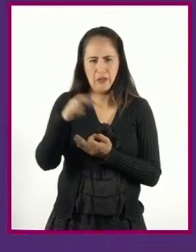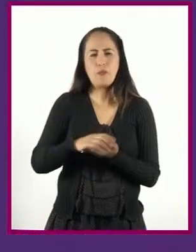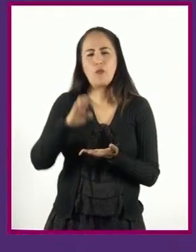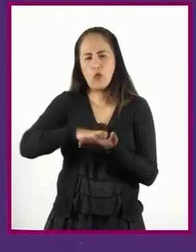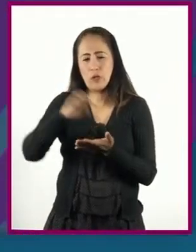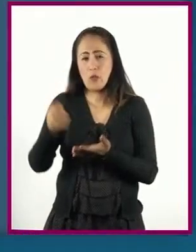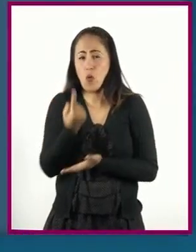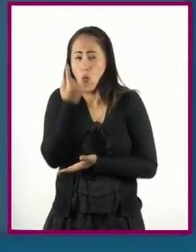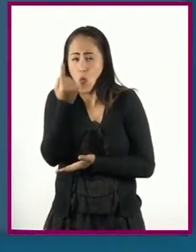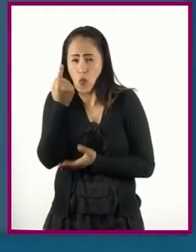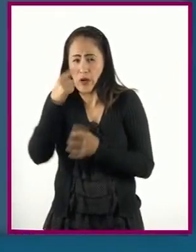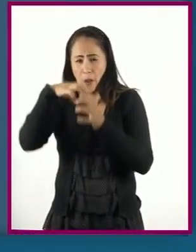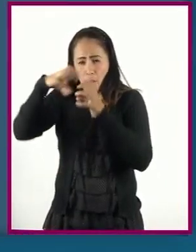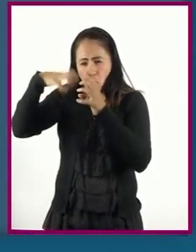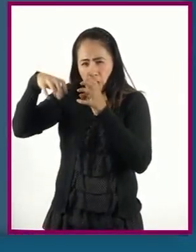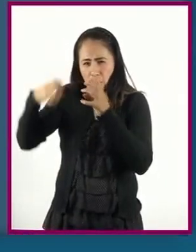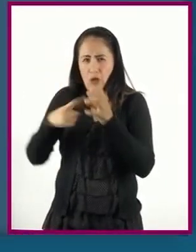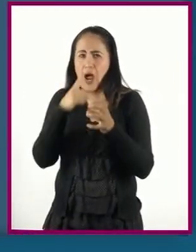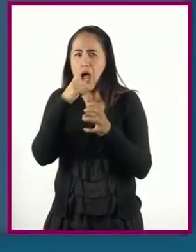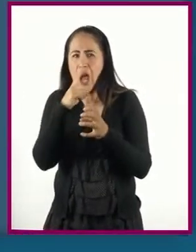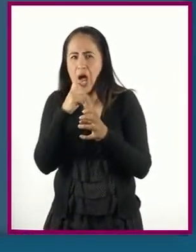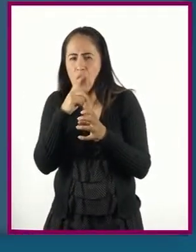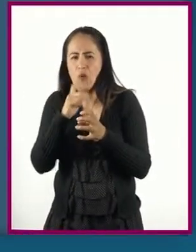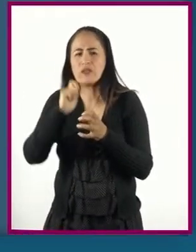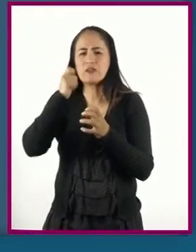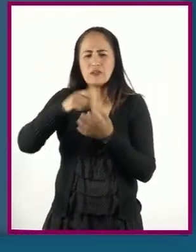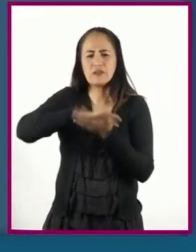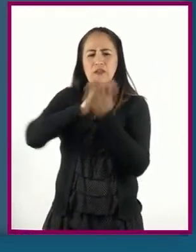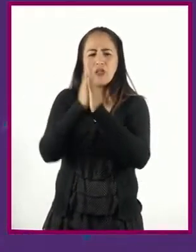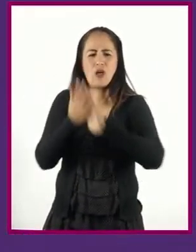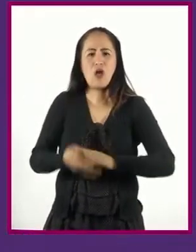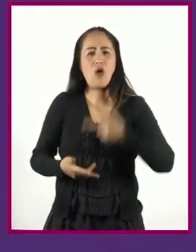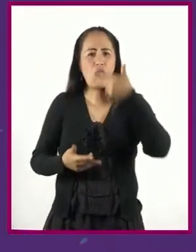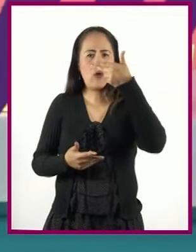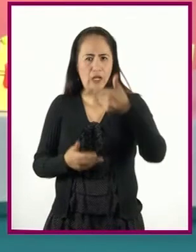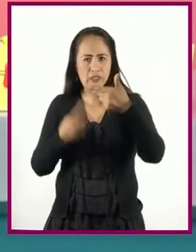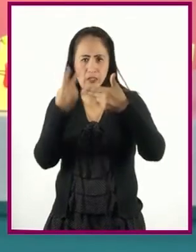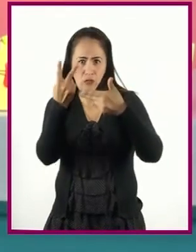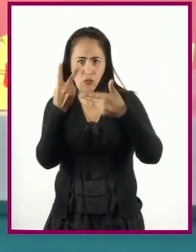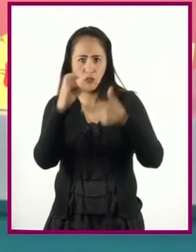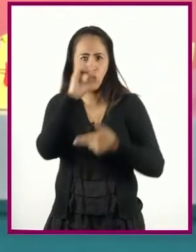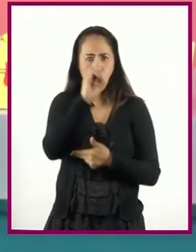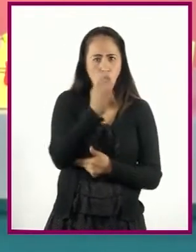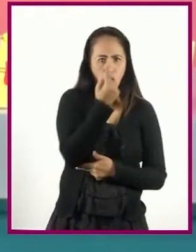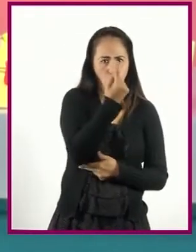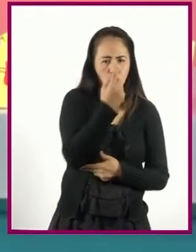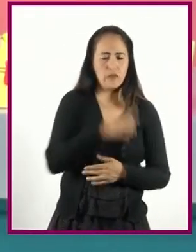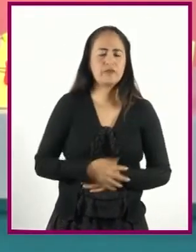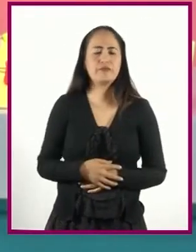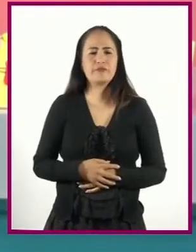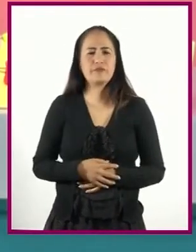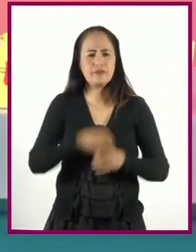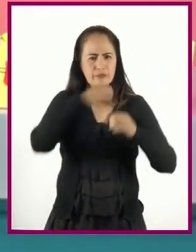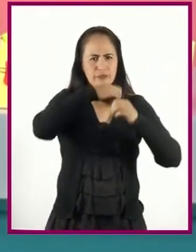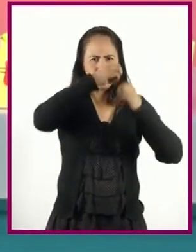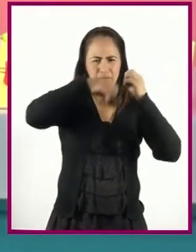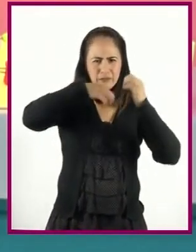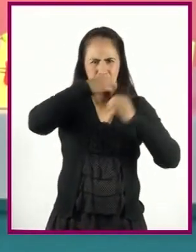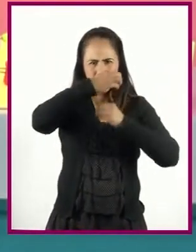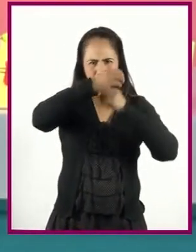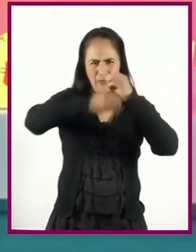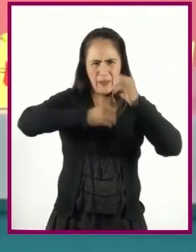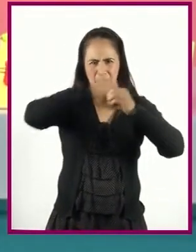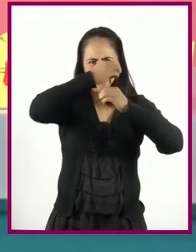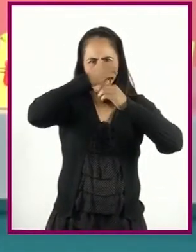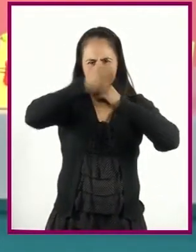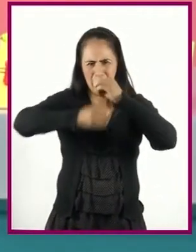agua, que está formada por 2 átomos de hidrógeno y un átomo de oxígeno. Los átomos de los elementos químicos se representan con esferas